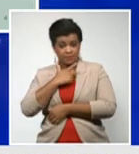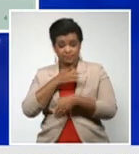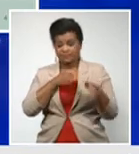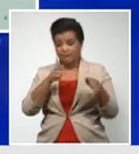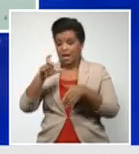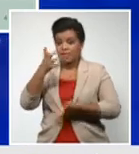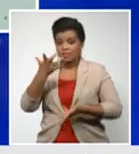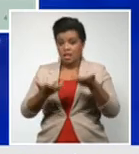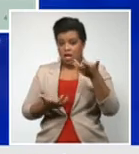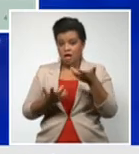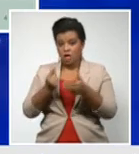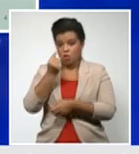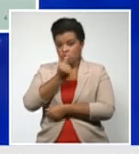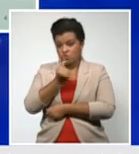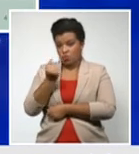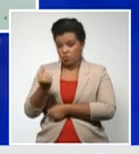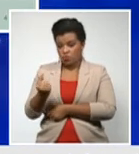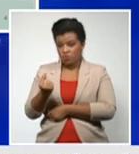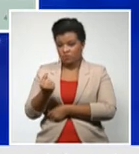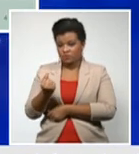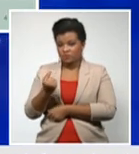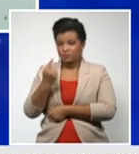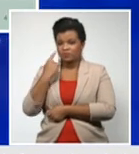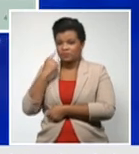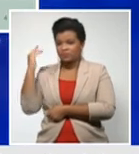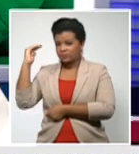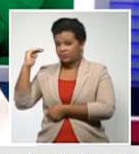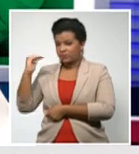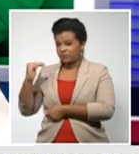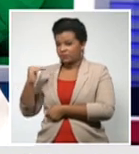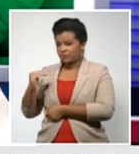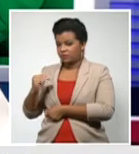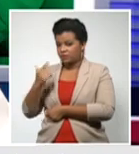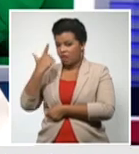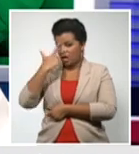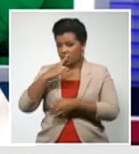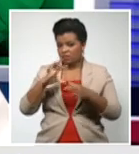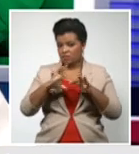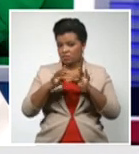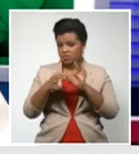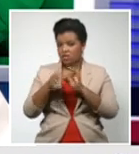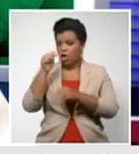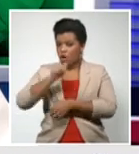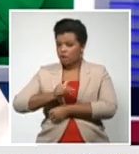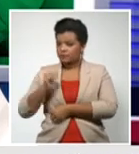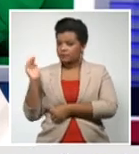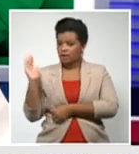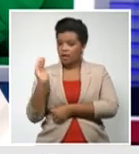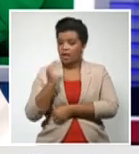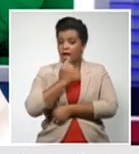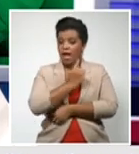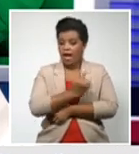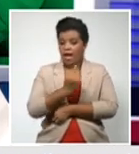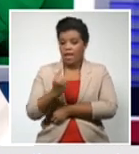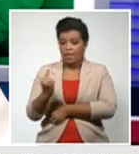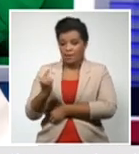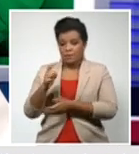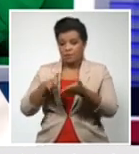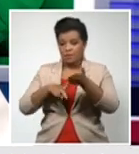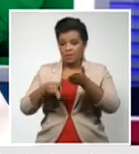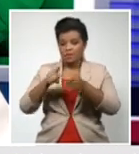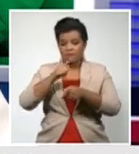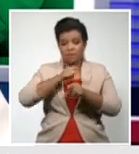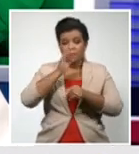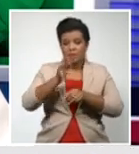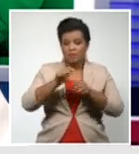uno. Y cuando vemos la curva de Artemisa, trajimos hoy de cada uno de las provincias el comportamiento,